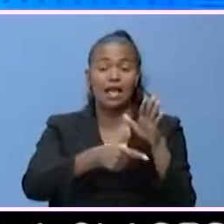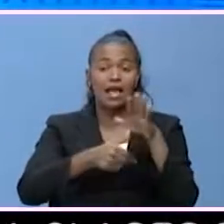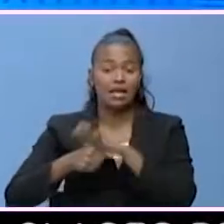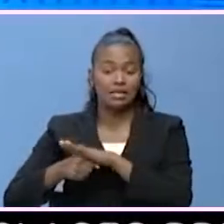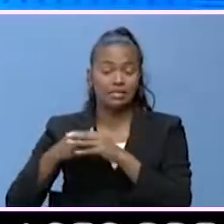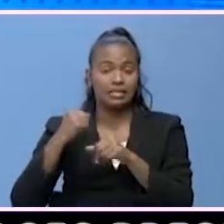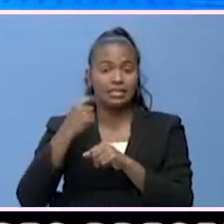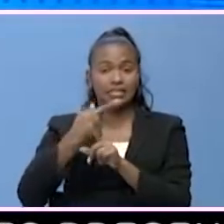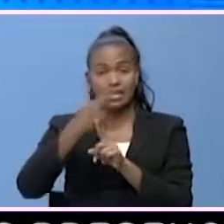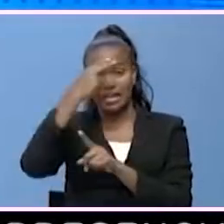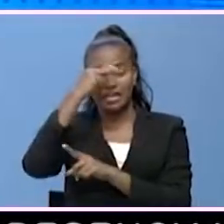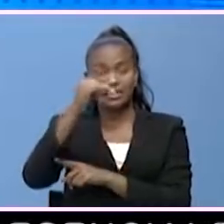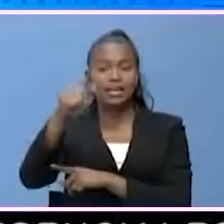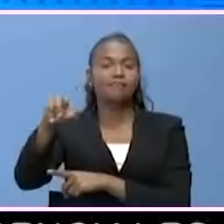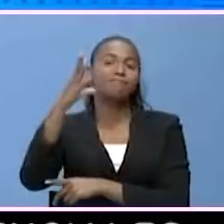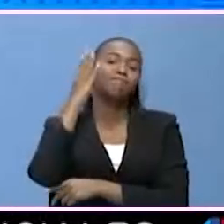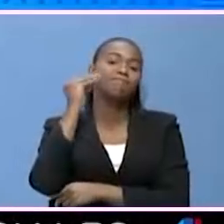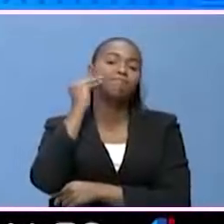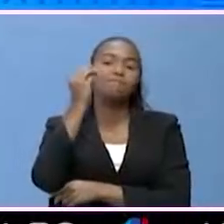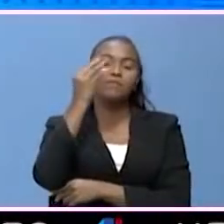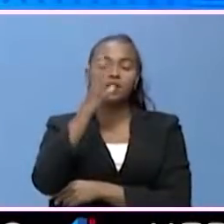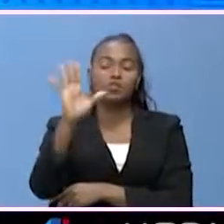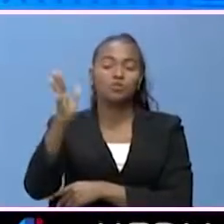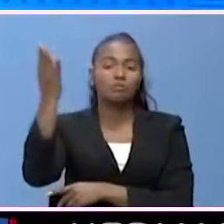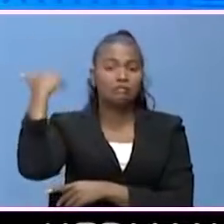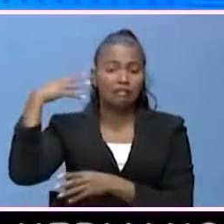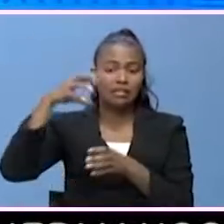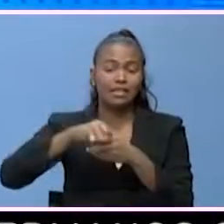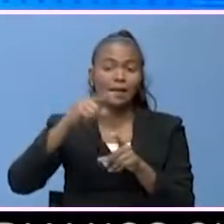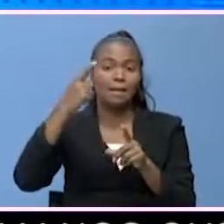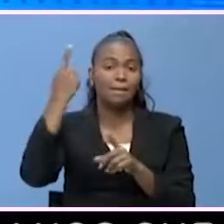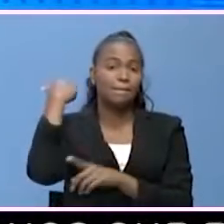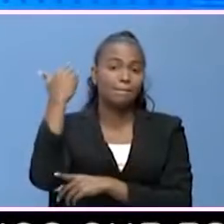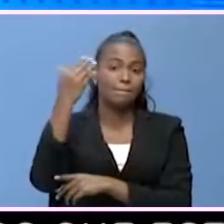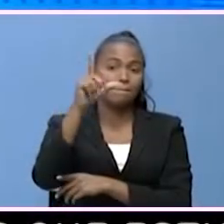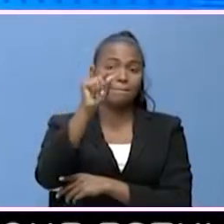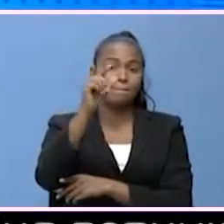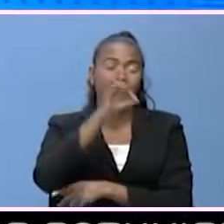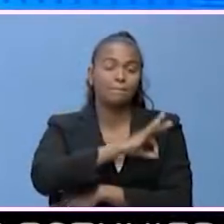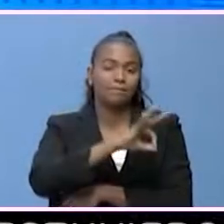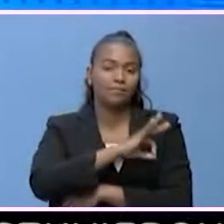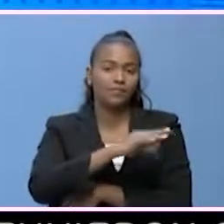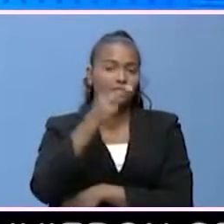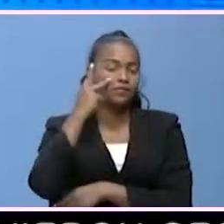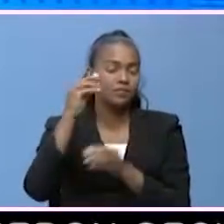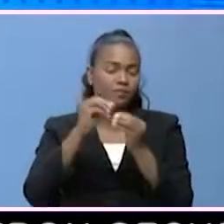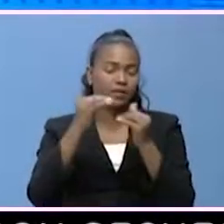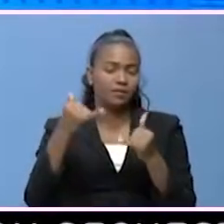en Haití relatan la odisea que vivieron desde el pasado 20 de febrero. Yuberkis Guante con la historia completa.